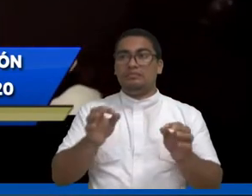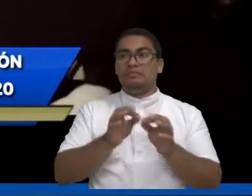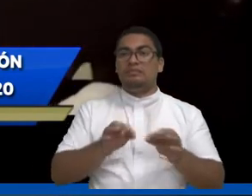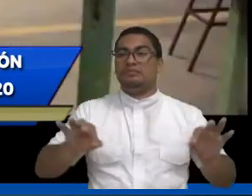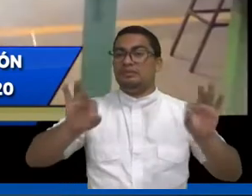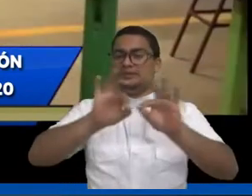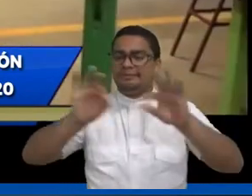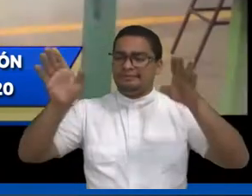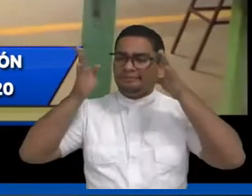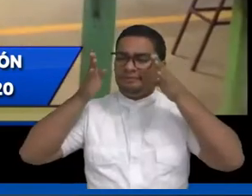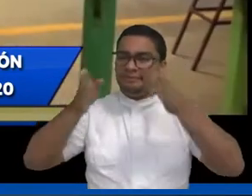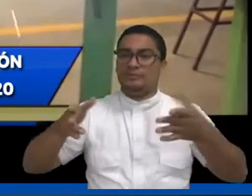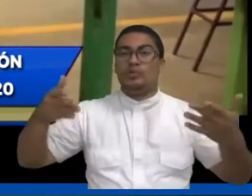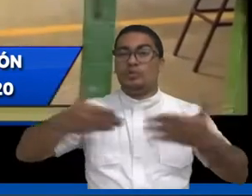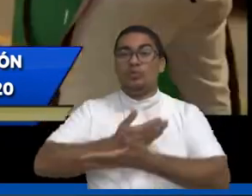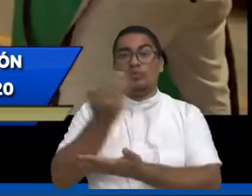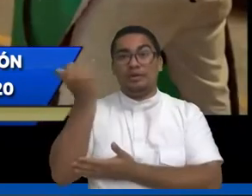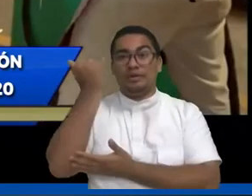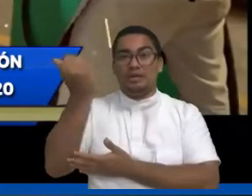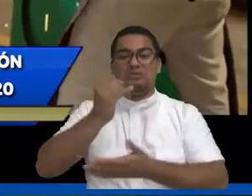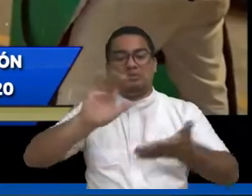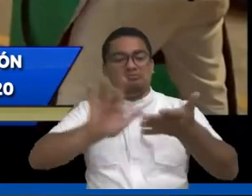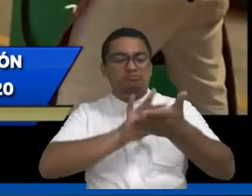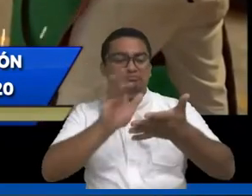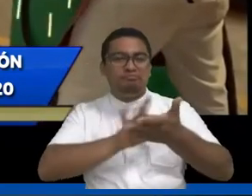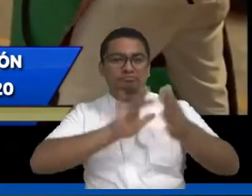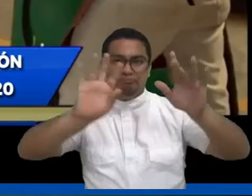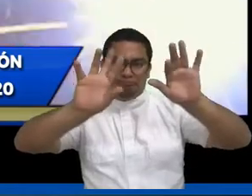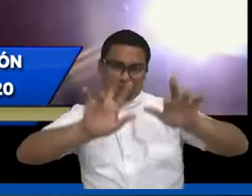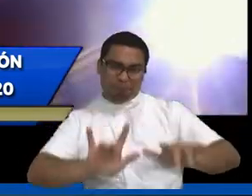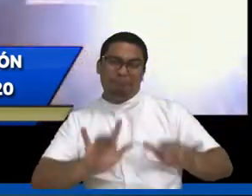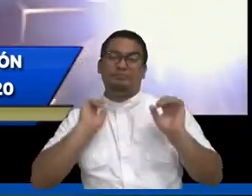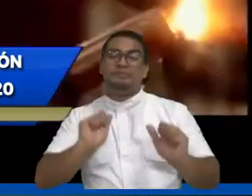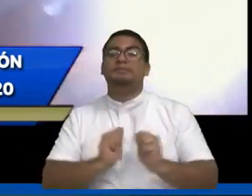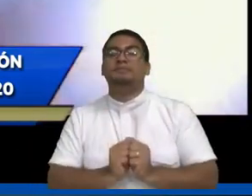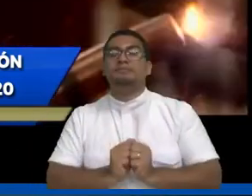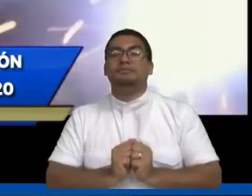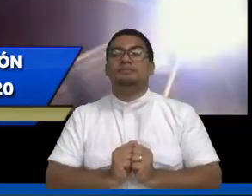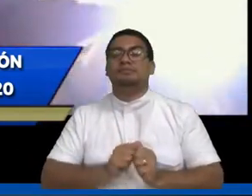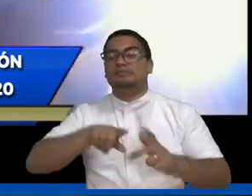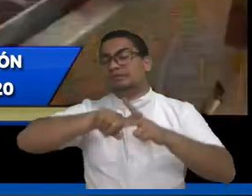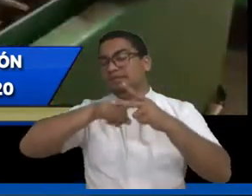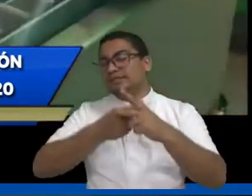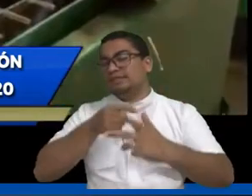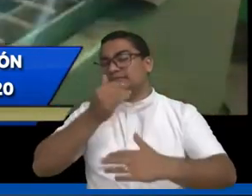lo que son las tecnologías vamos a iniciar un proceso de